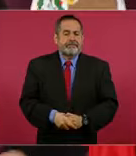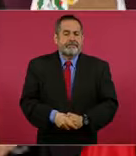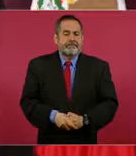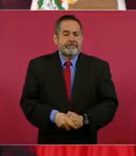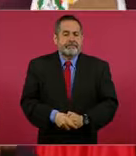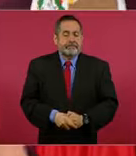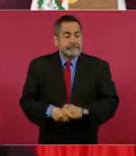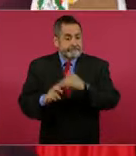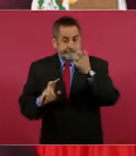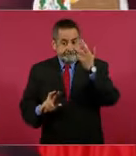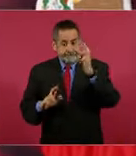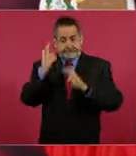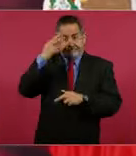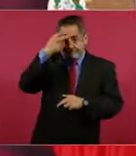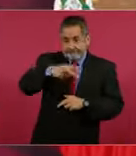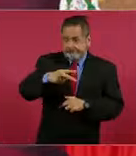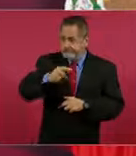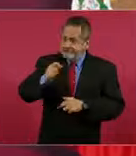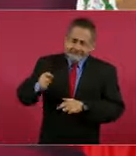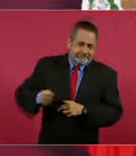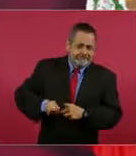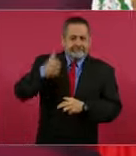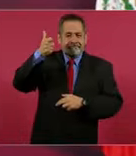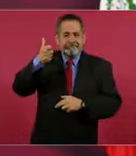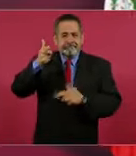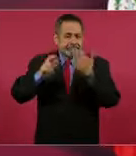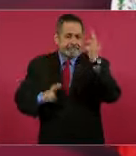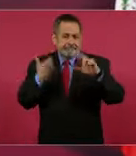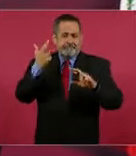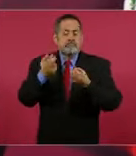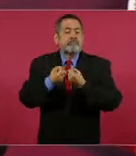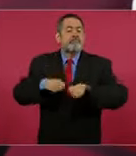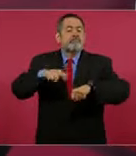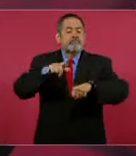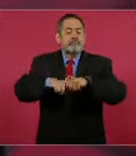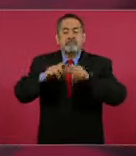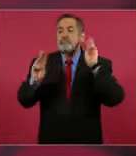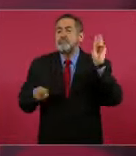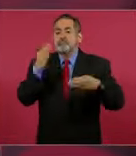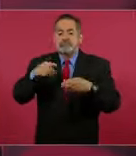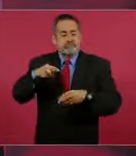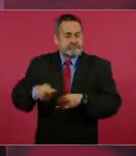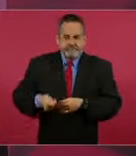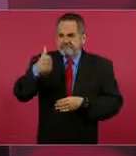La Revolución Mexicana es la primera revolución social del mundo,